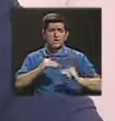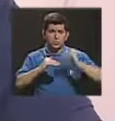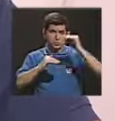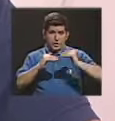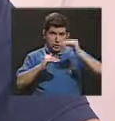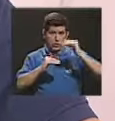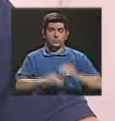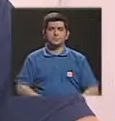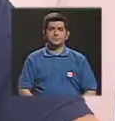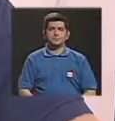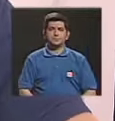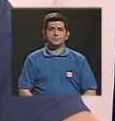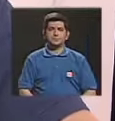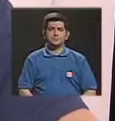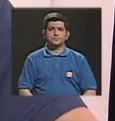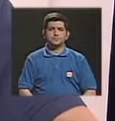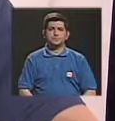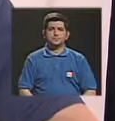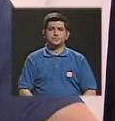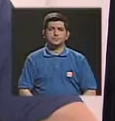mayor,